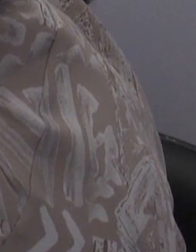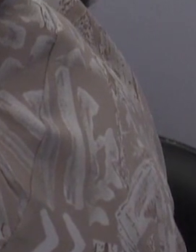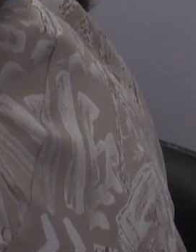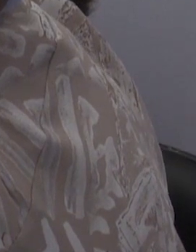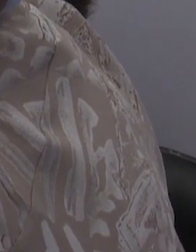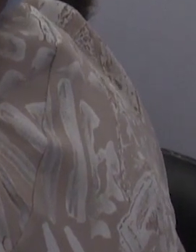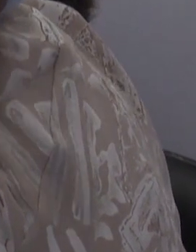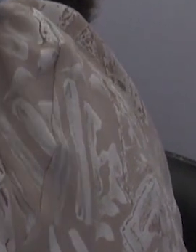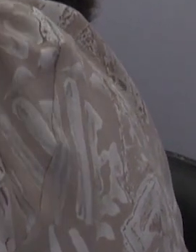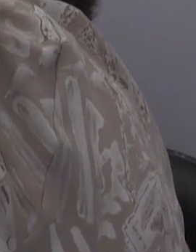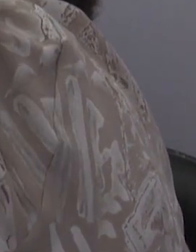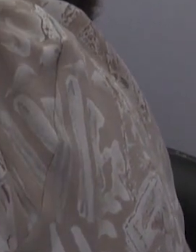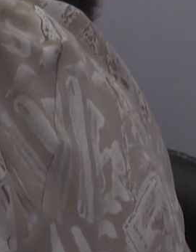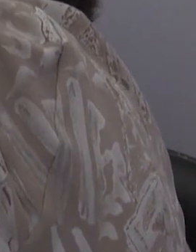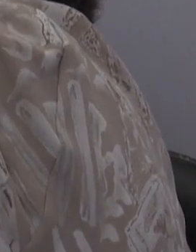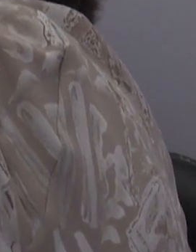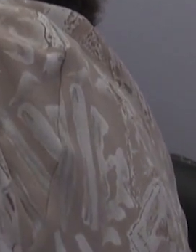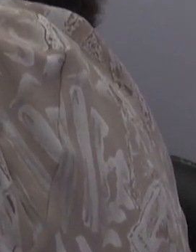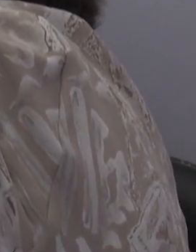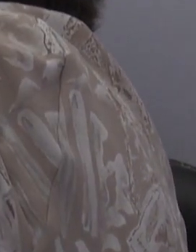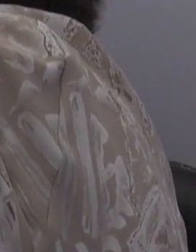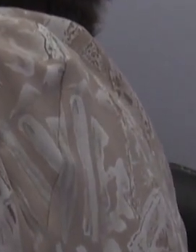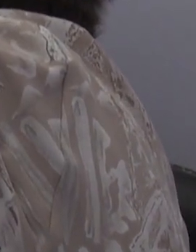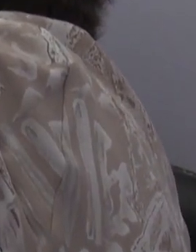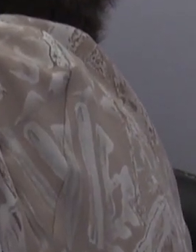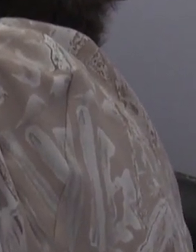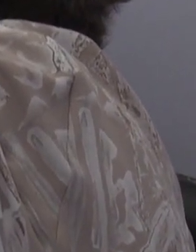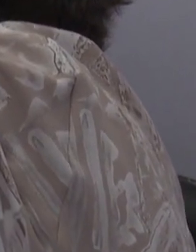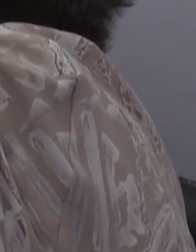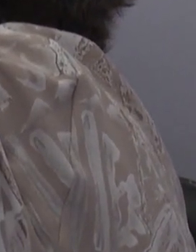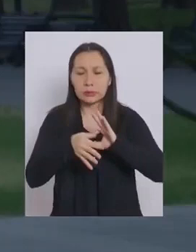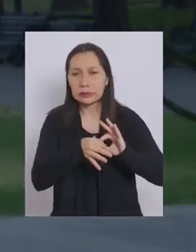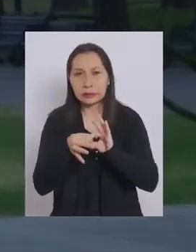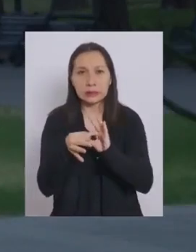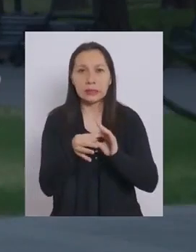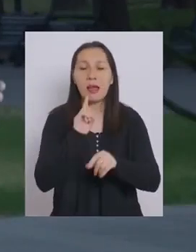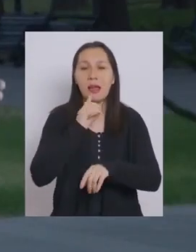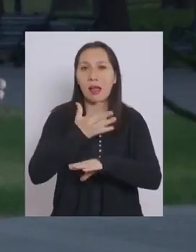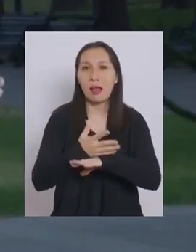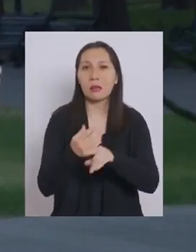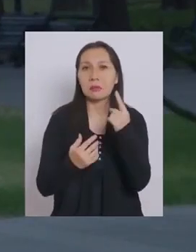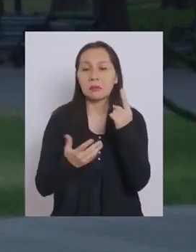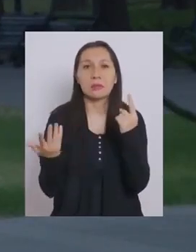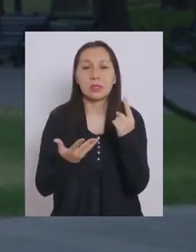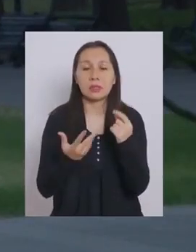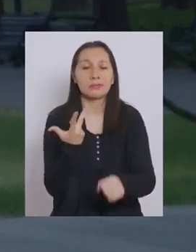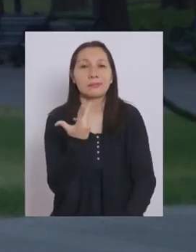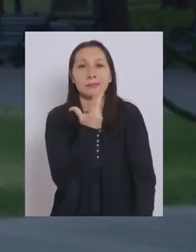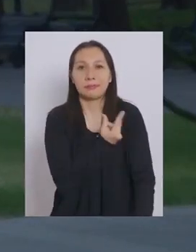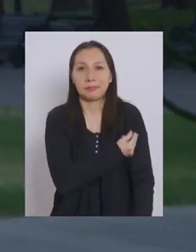personas. Tenemos dos grandes instrumentos, dos grandes aliados. Una es la